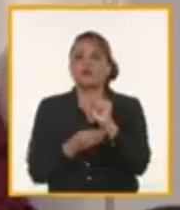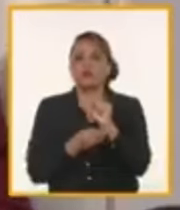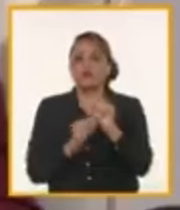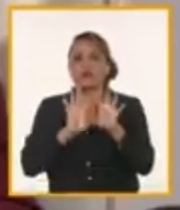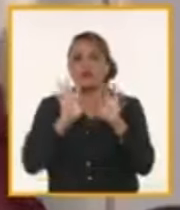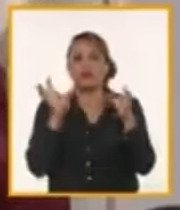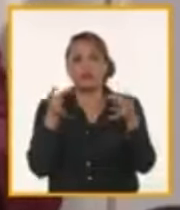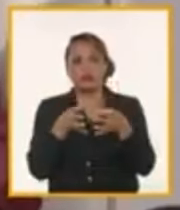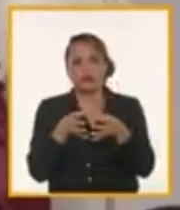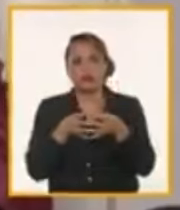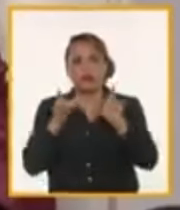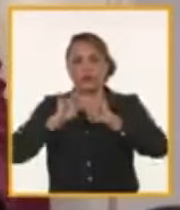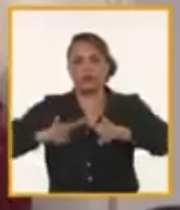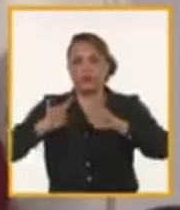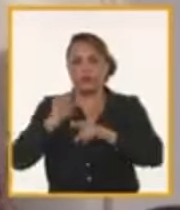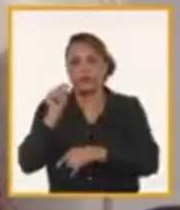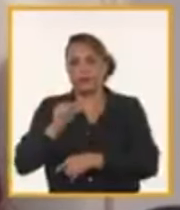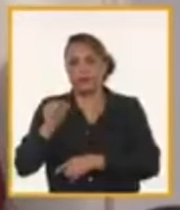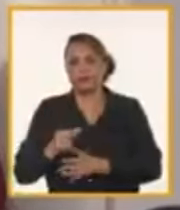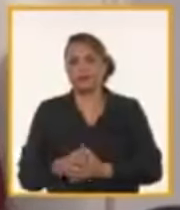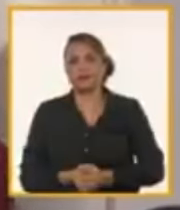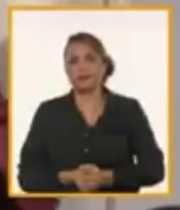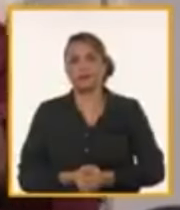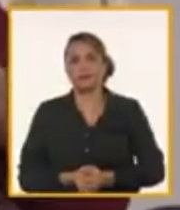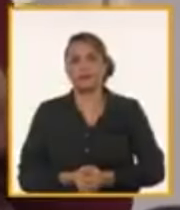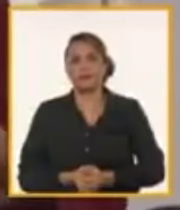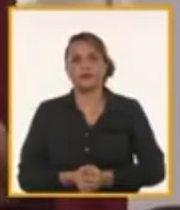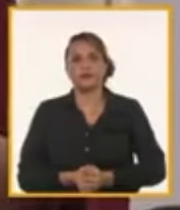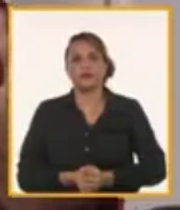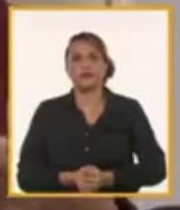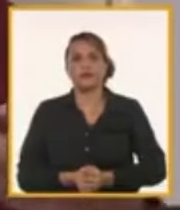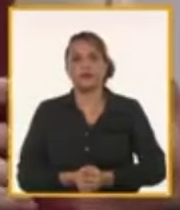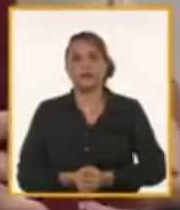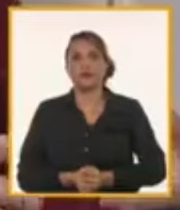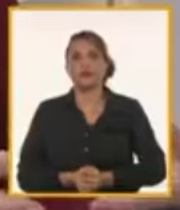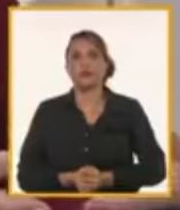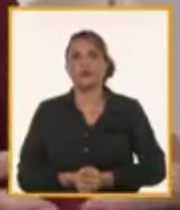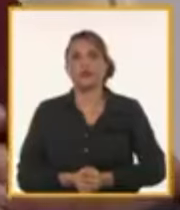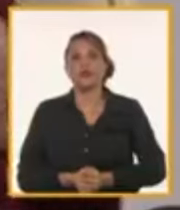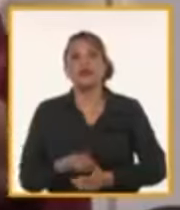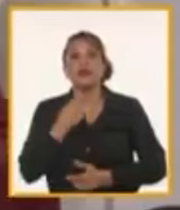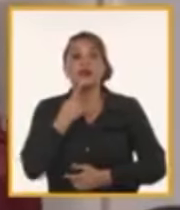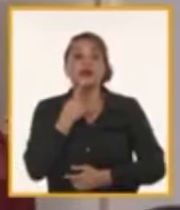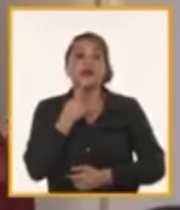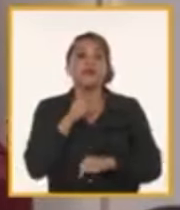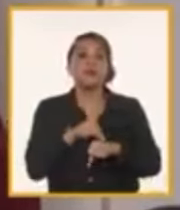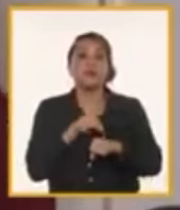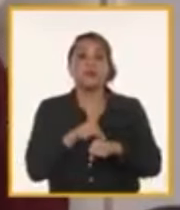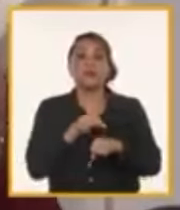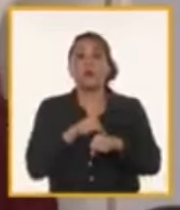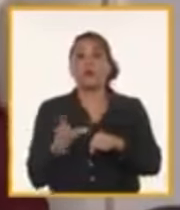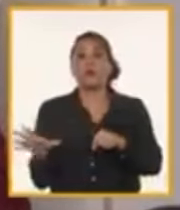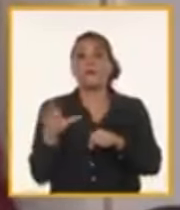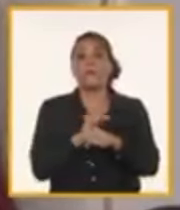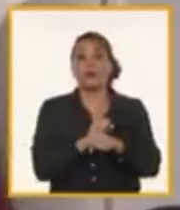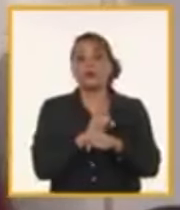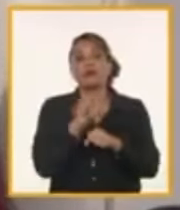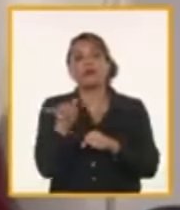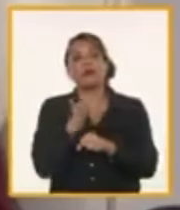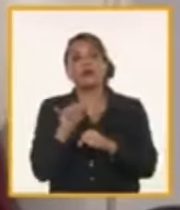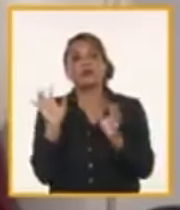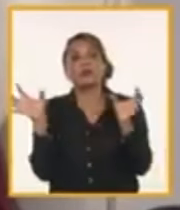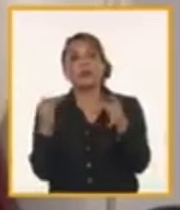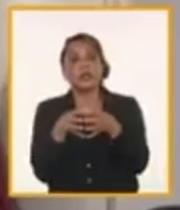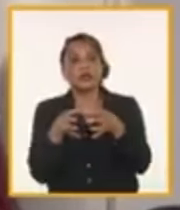creo que es muy importante cuánto se puede hacer en la preparación del clautro y también decía profesores a tiempo completo a tiempo parcial pero nuestro movimiento de